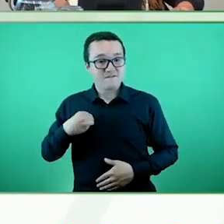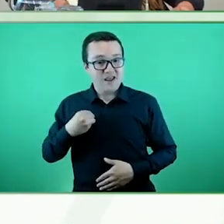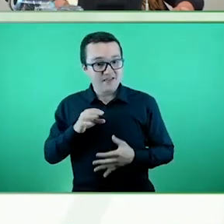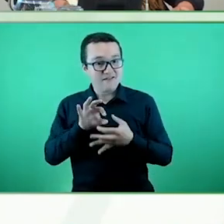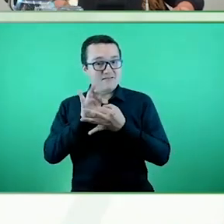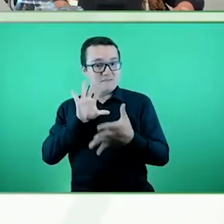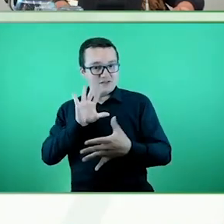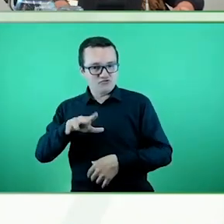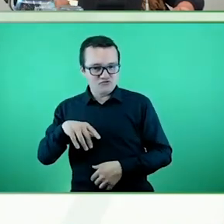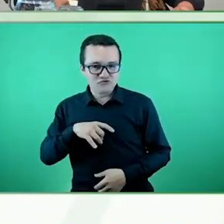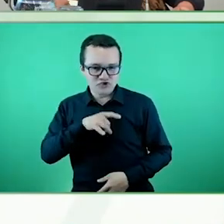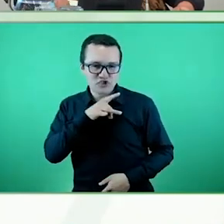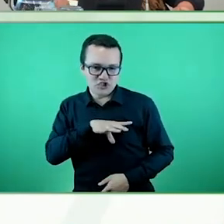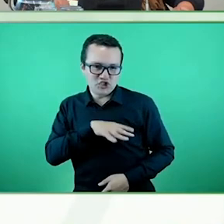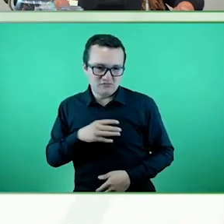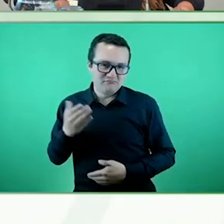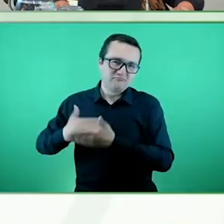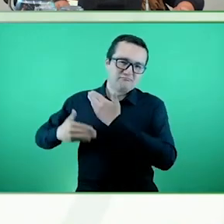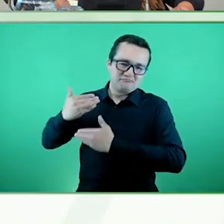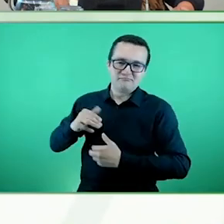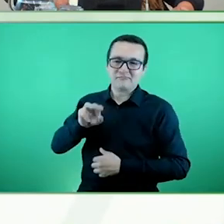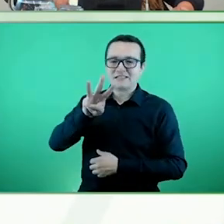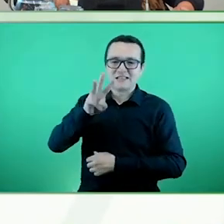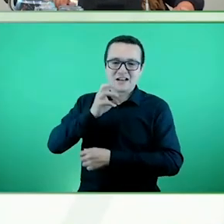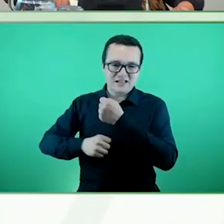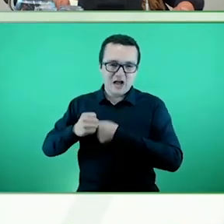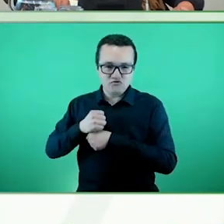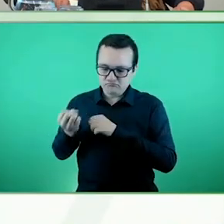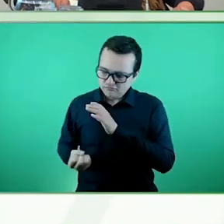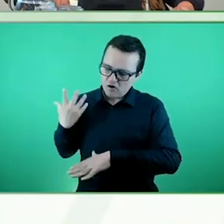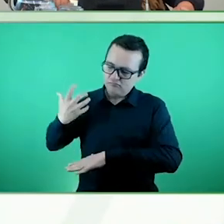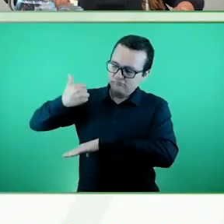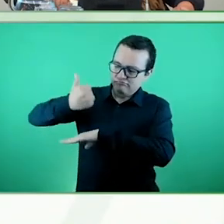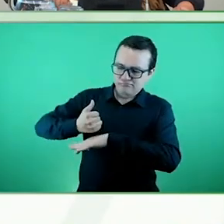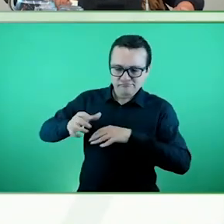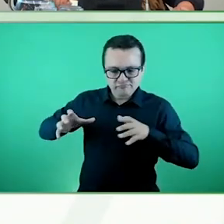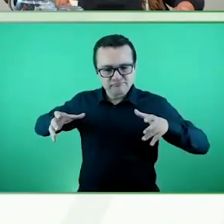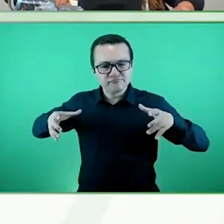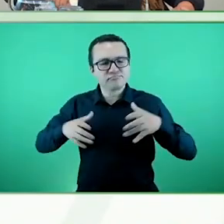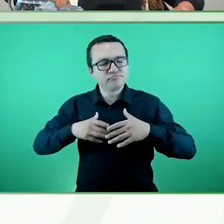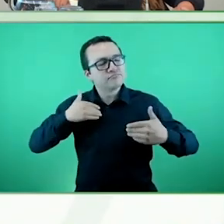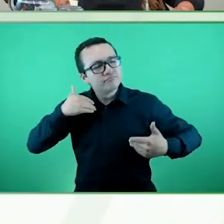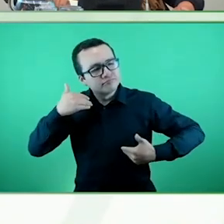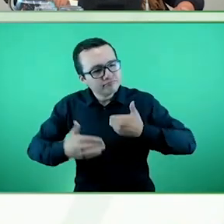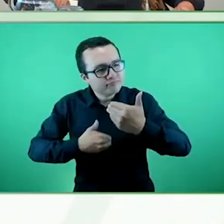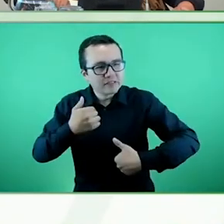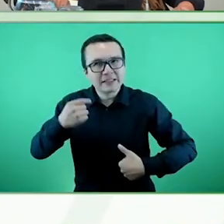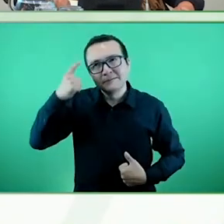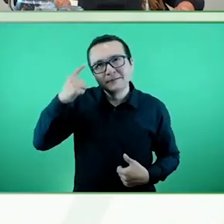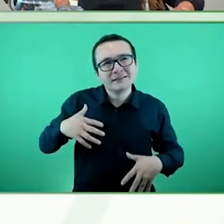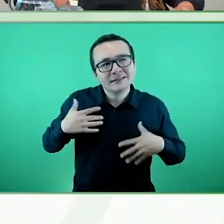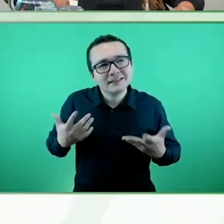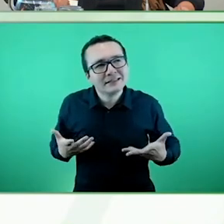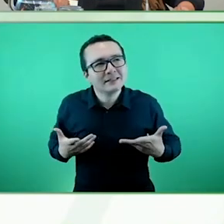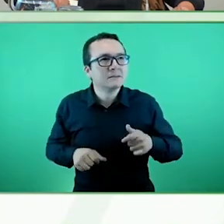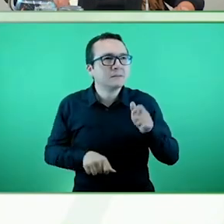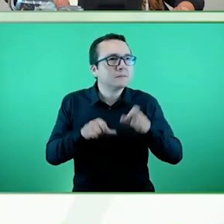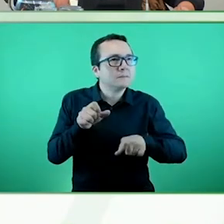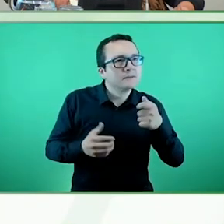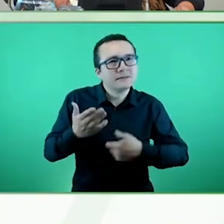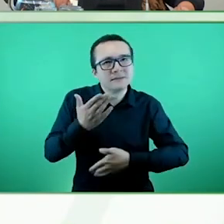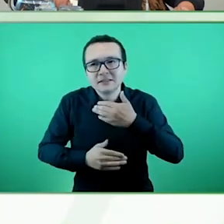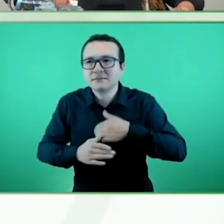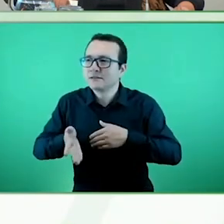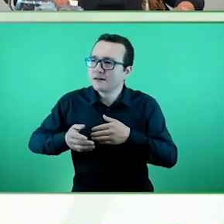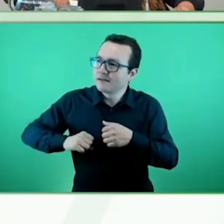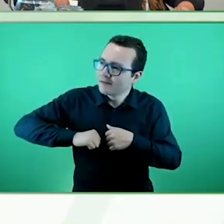atrás. Nuestro objetivo es promocionar los derechos de las personas con discapacidad a que puedan vivir de forma autónoma